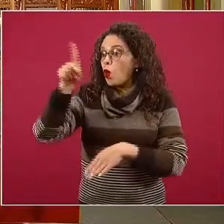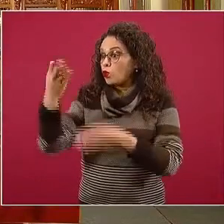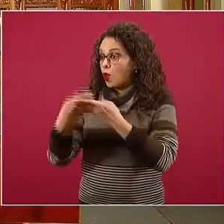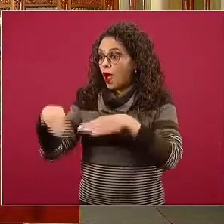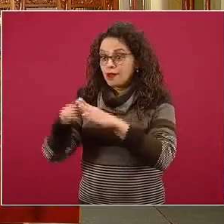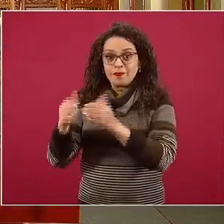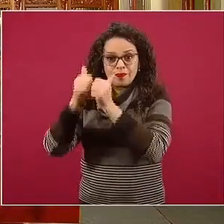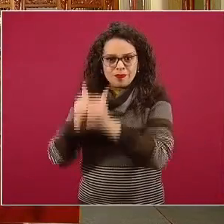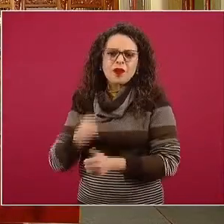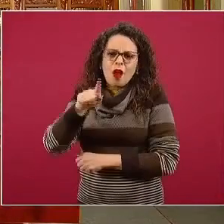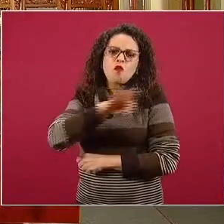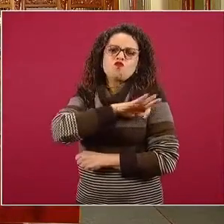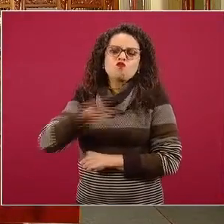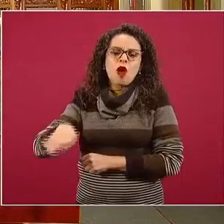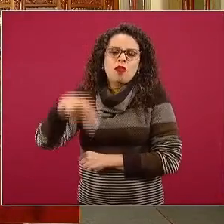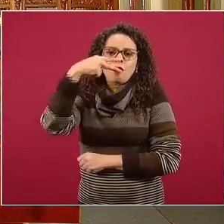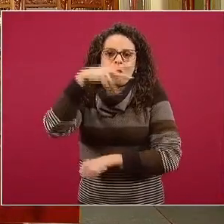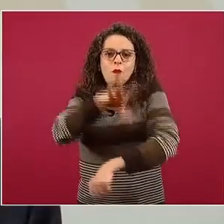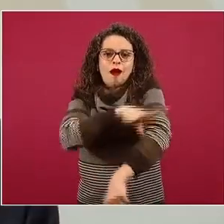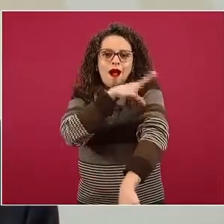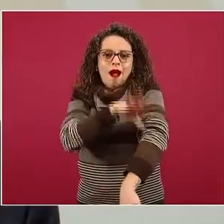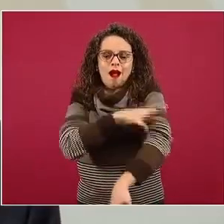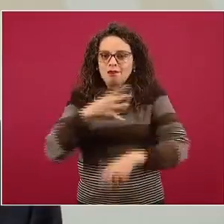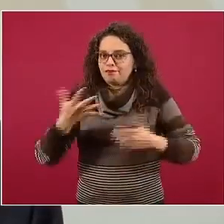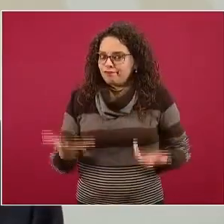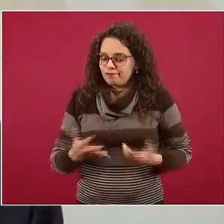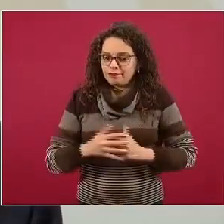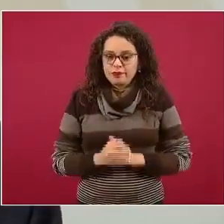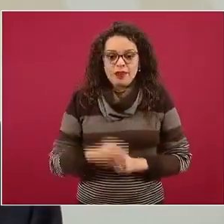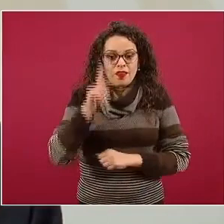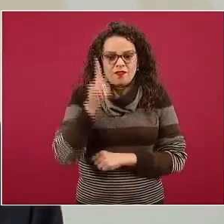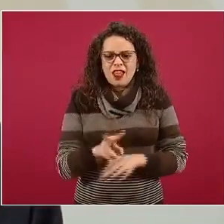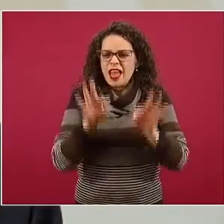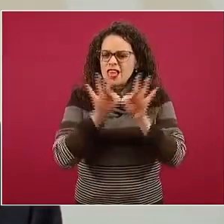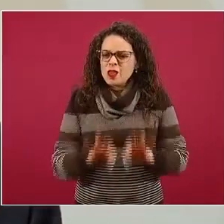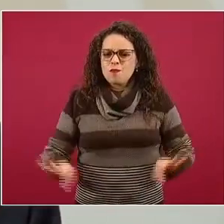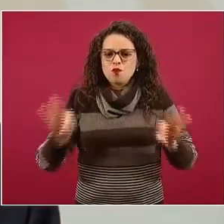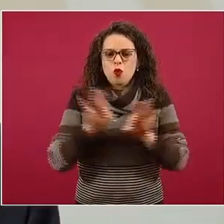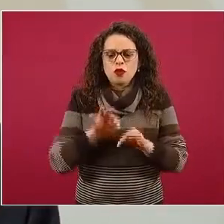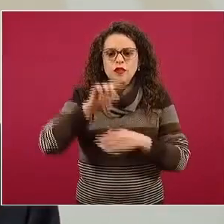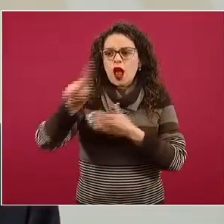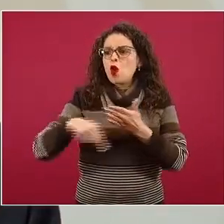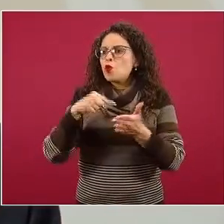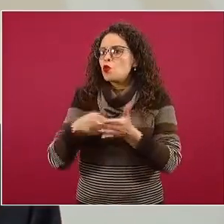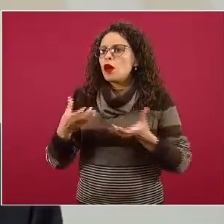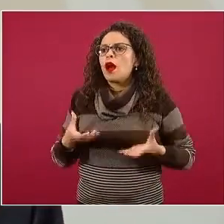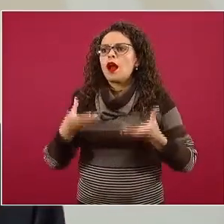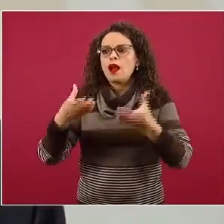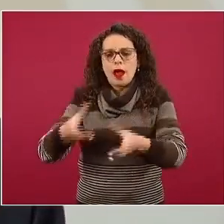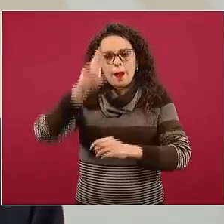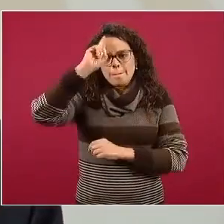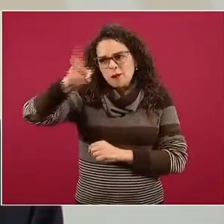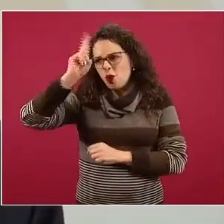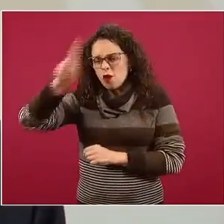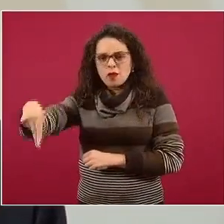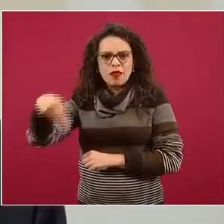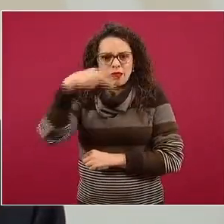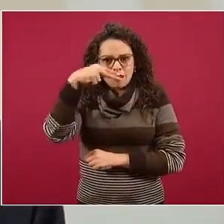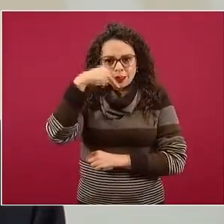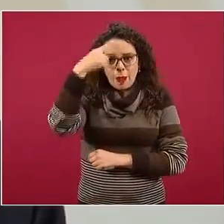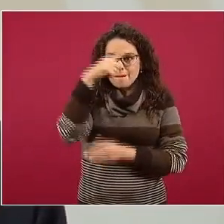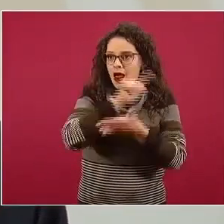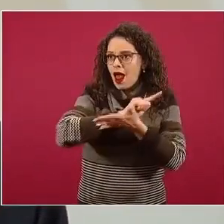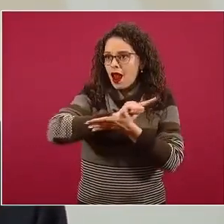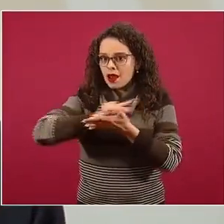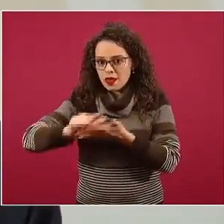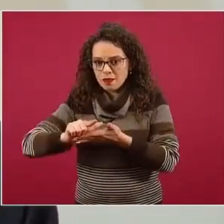podría sonar un poco vulgar, pero no lo es. La importancia de los espacios 100% libres de humo, este ridículo